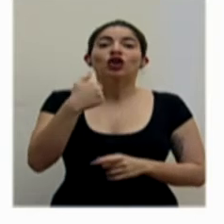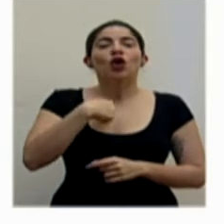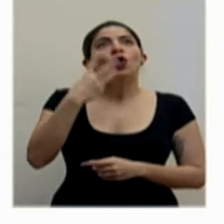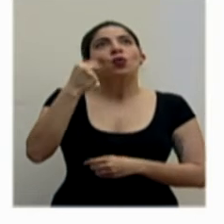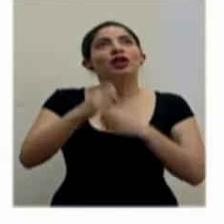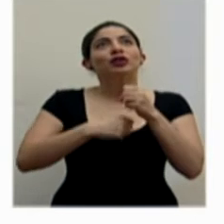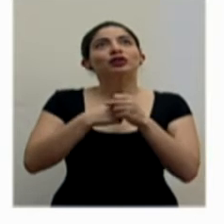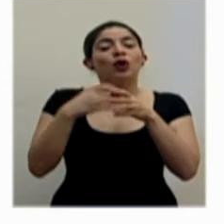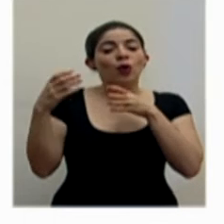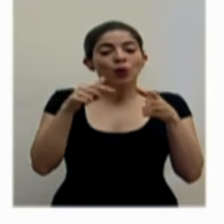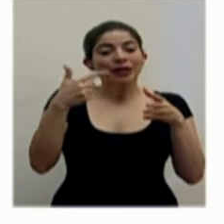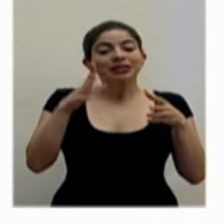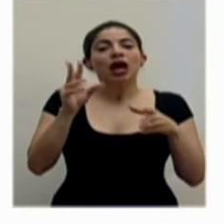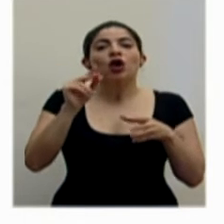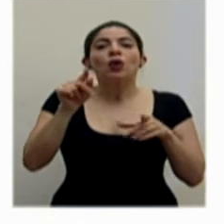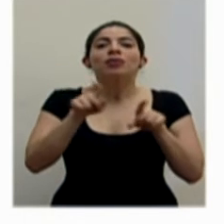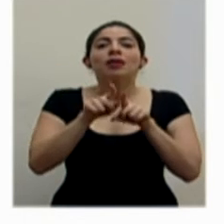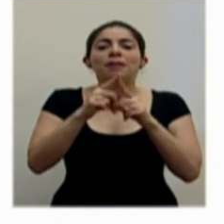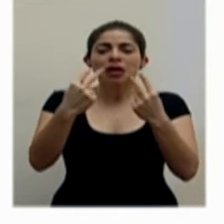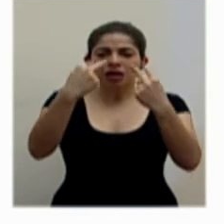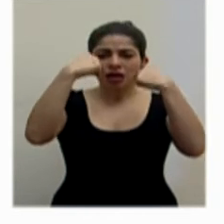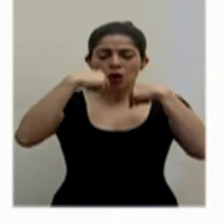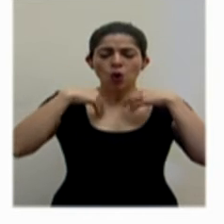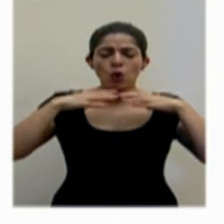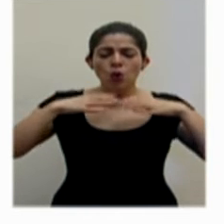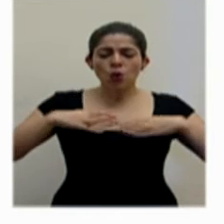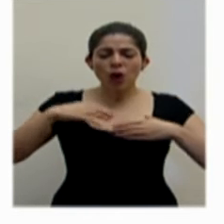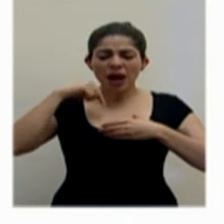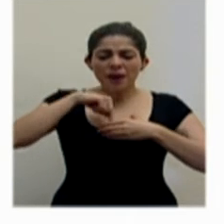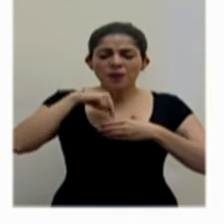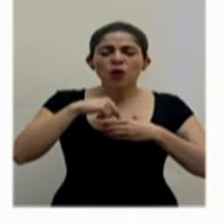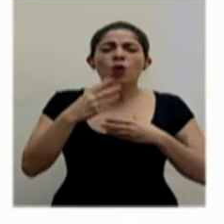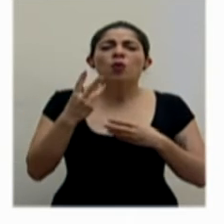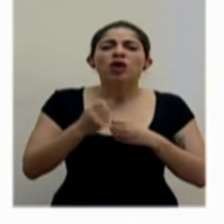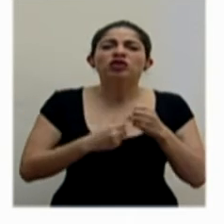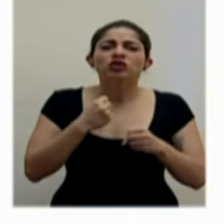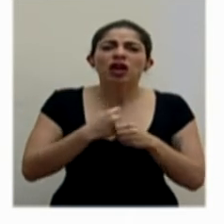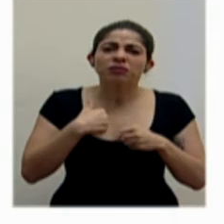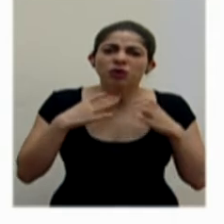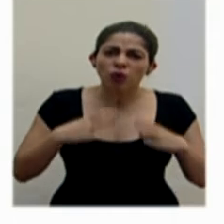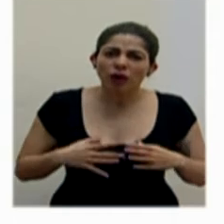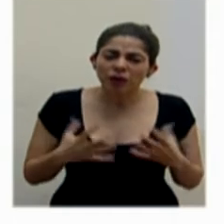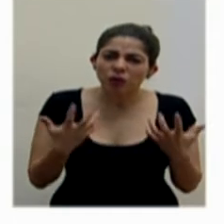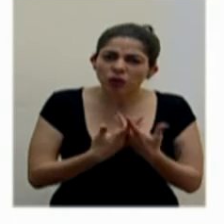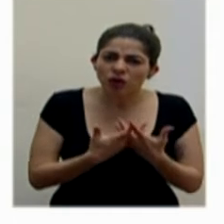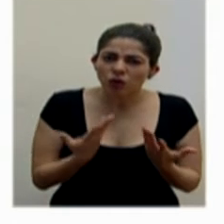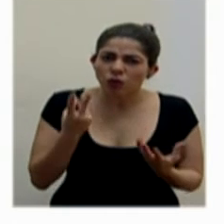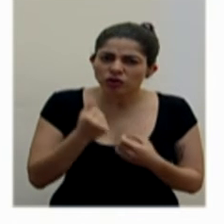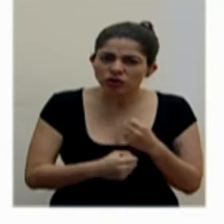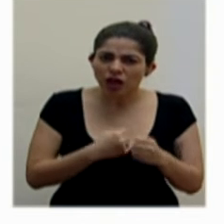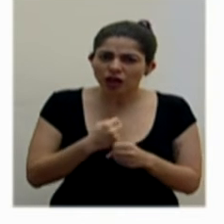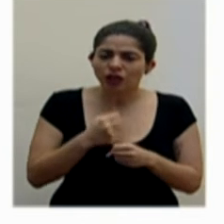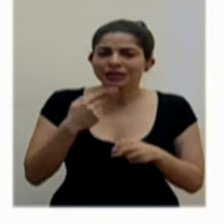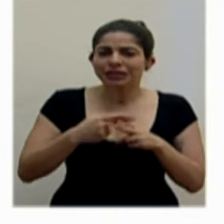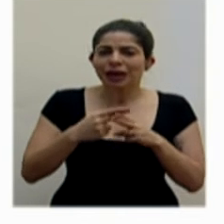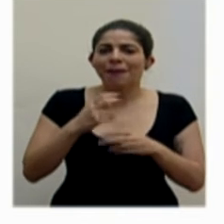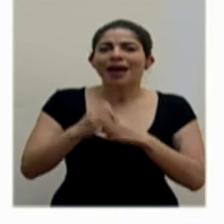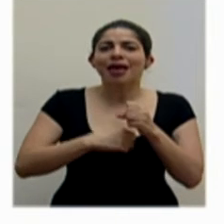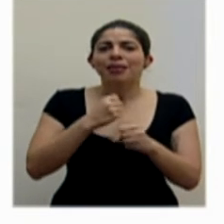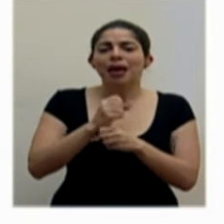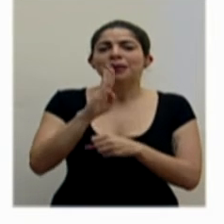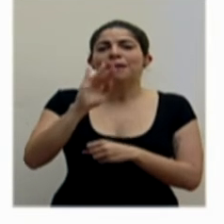cronológicamente avanzada. Entonces, estos factores de riesgo tienen que llamarnos a la atención de que los